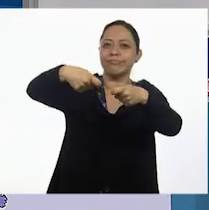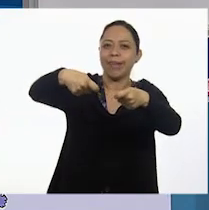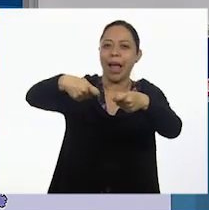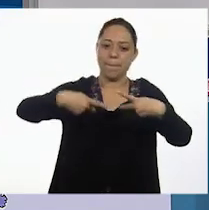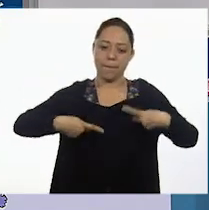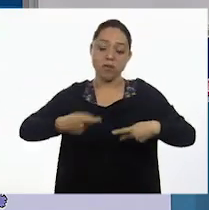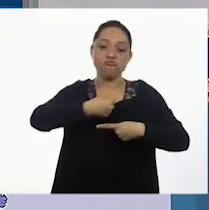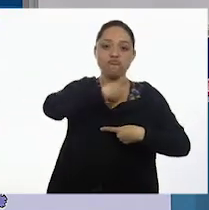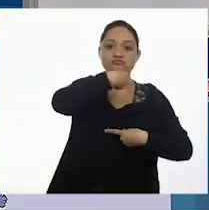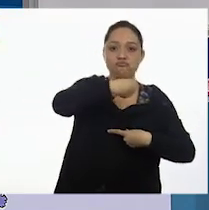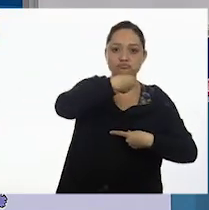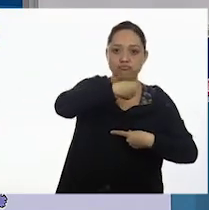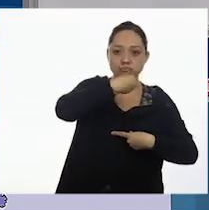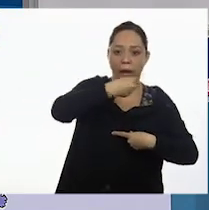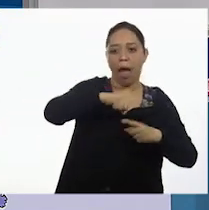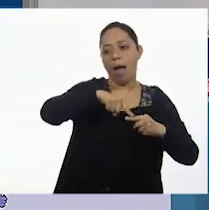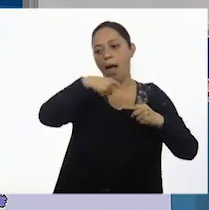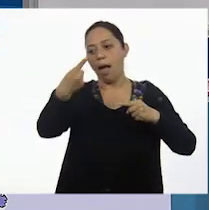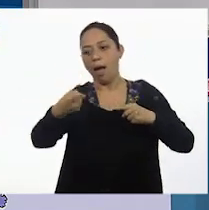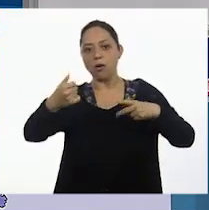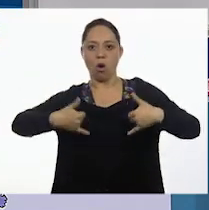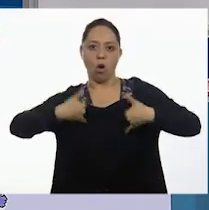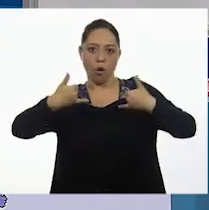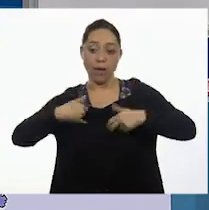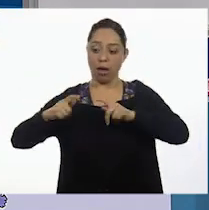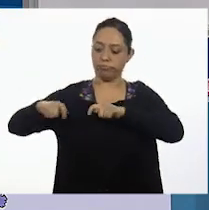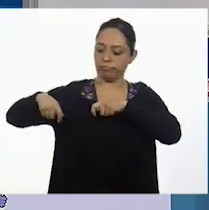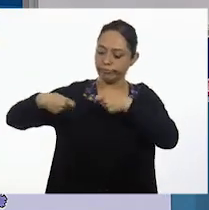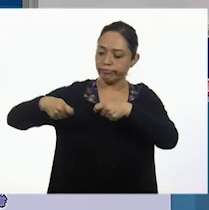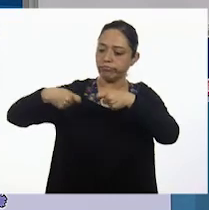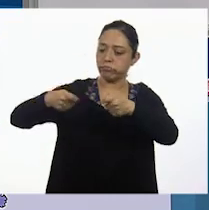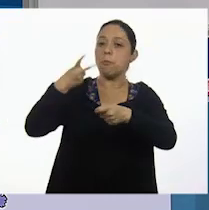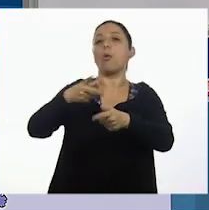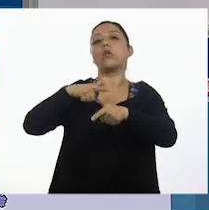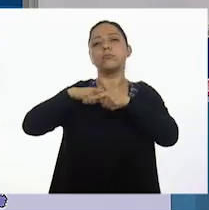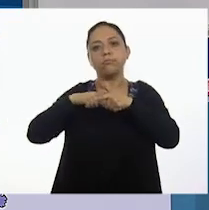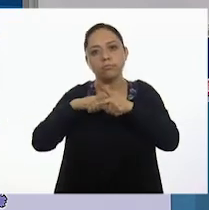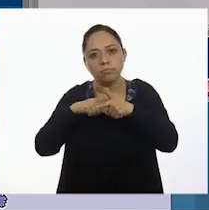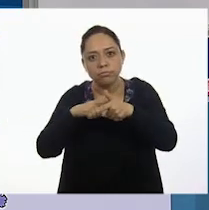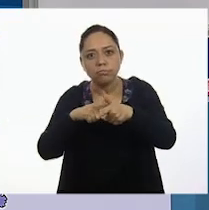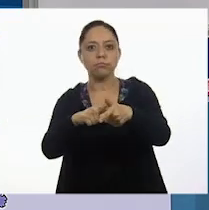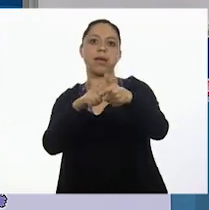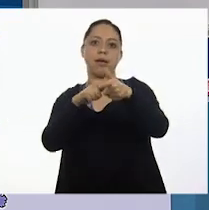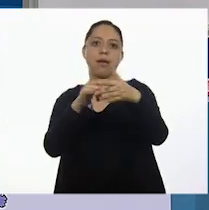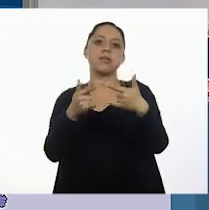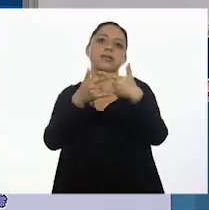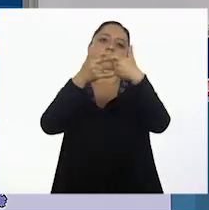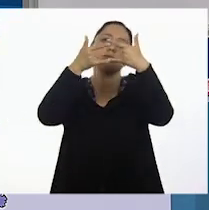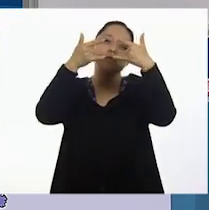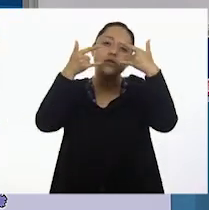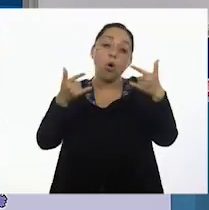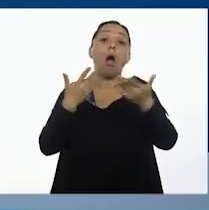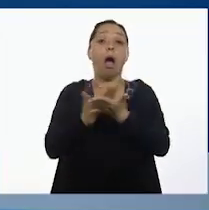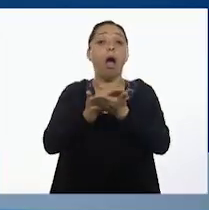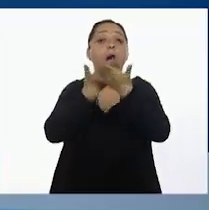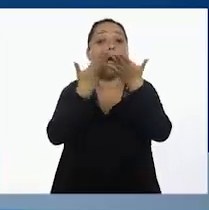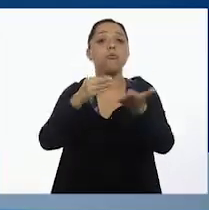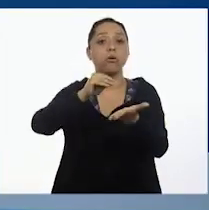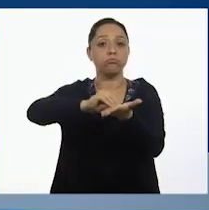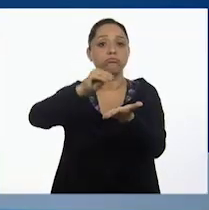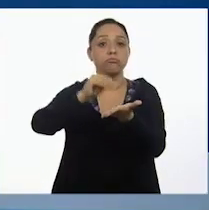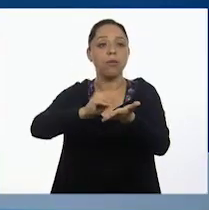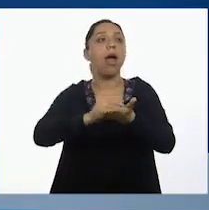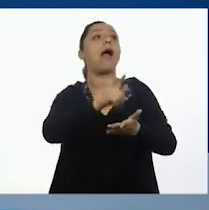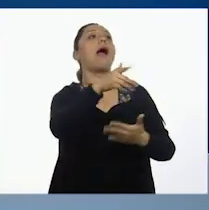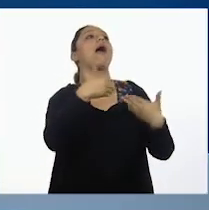esto permite que se continúe conservando esta tradición de ir contando las historias hasta la actualidad. ¡Ay,